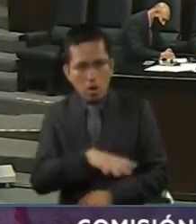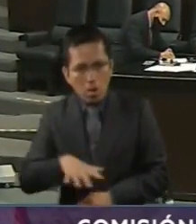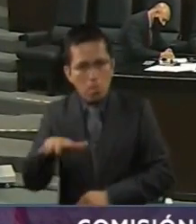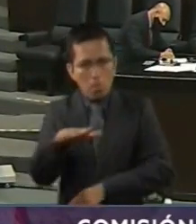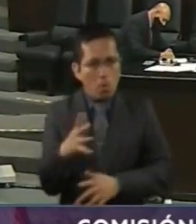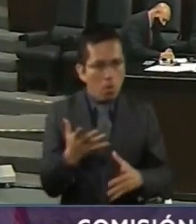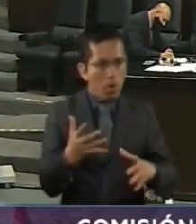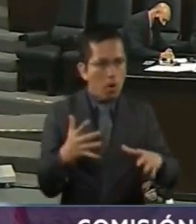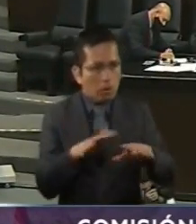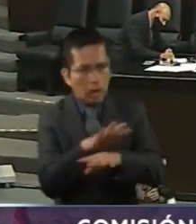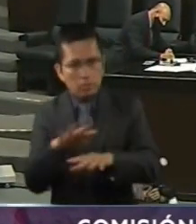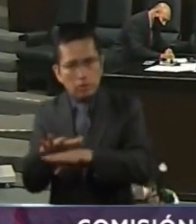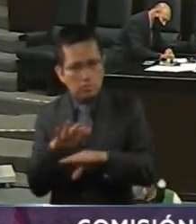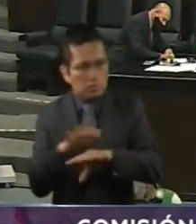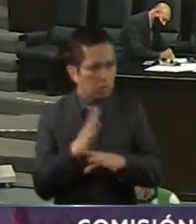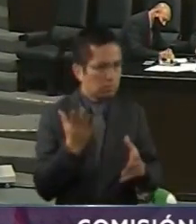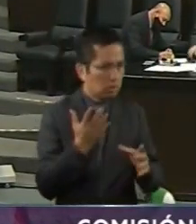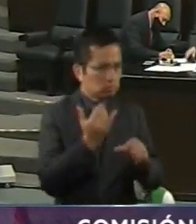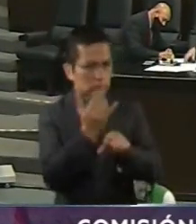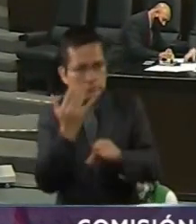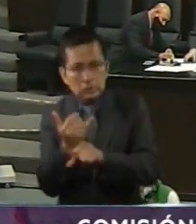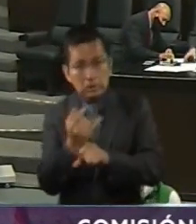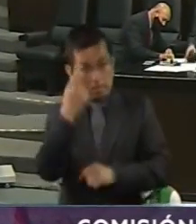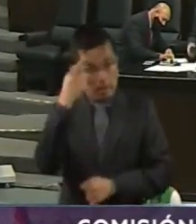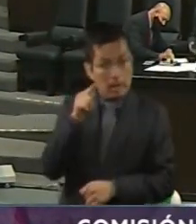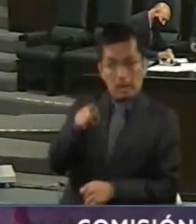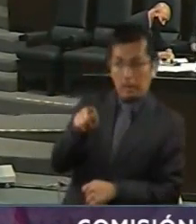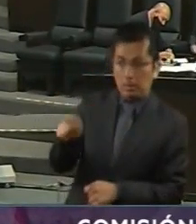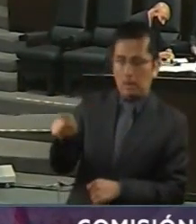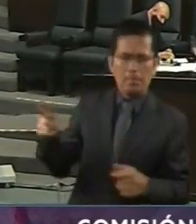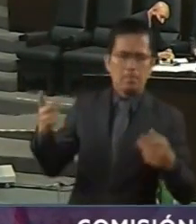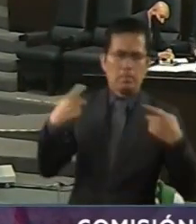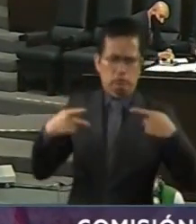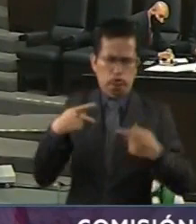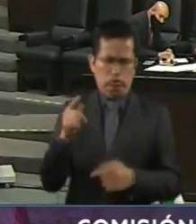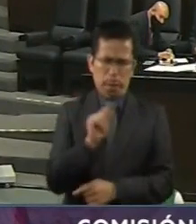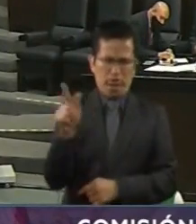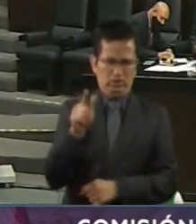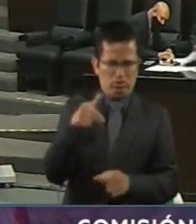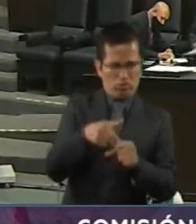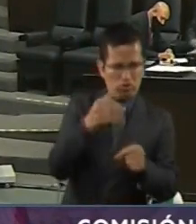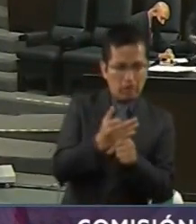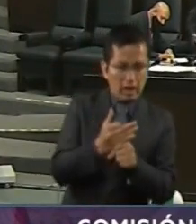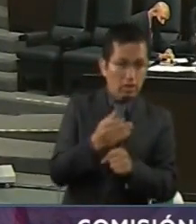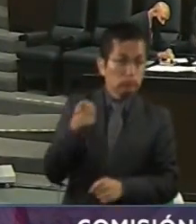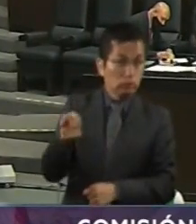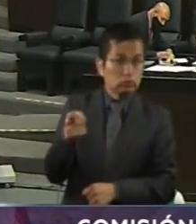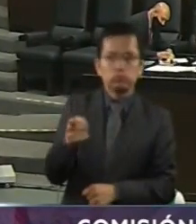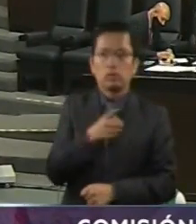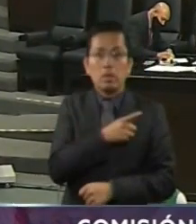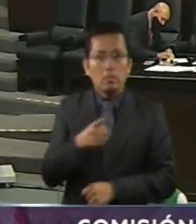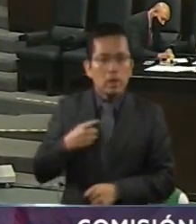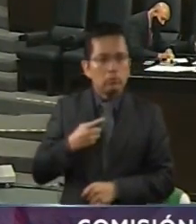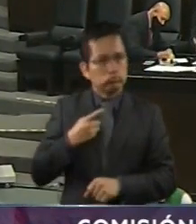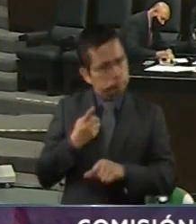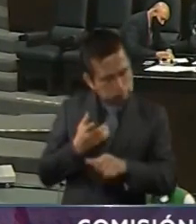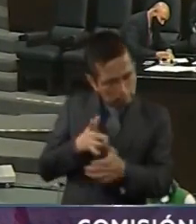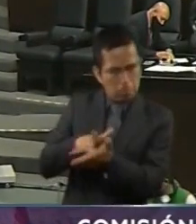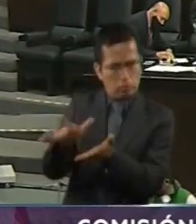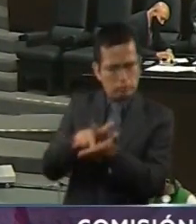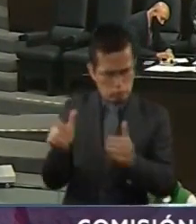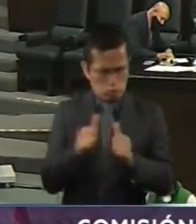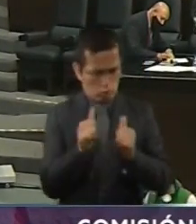nuestro tiempo plantea a las notarias y notarios de nuestro país. La iniciativa que hoy